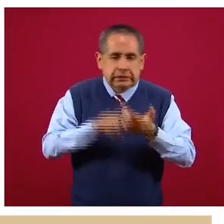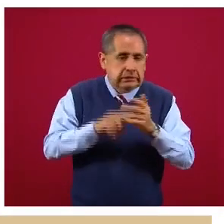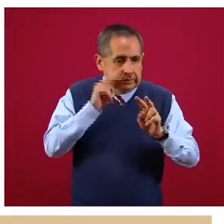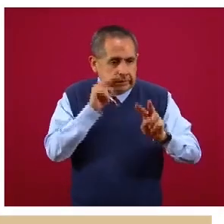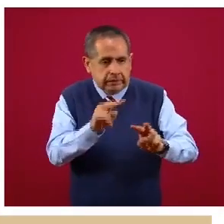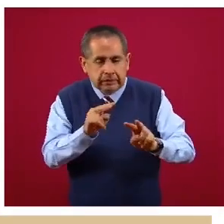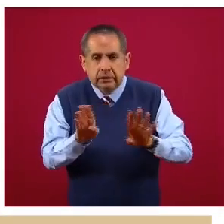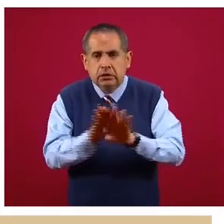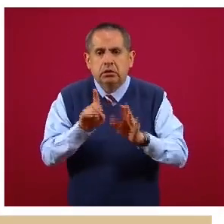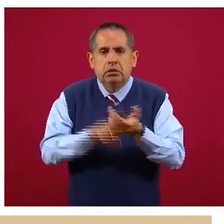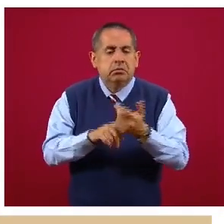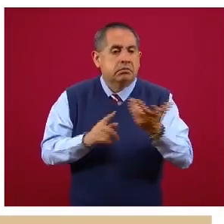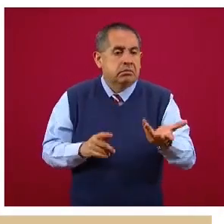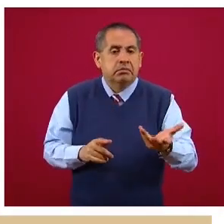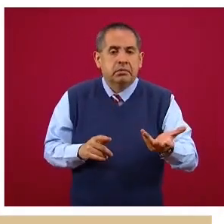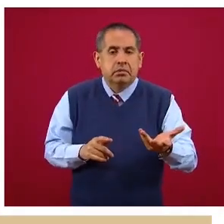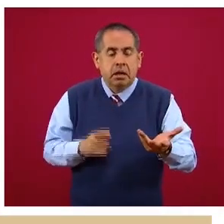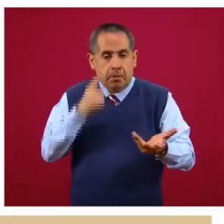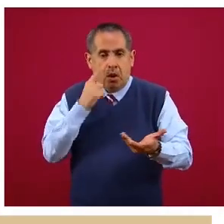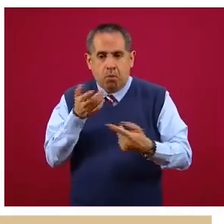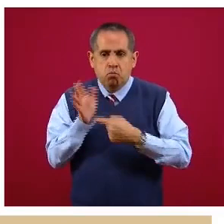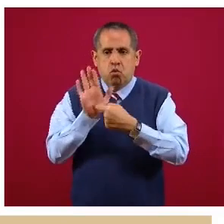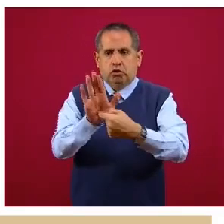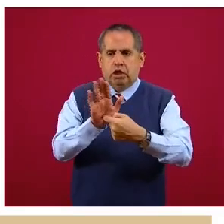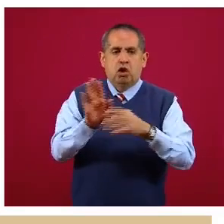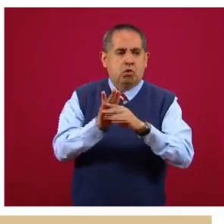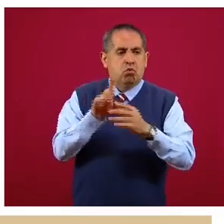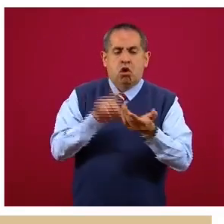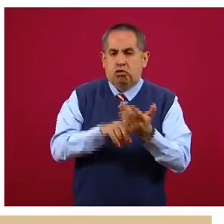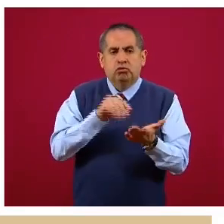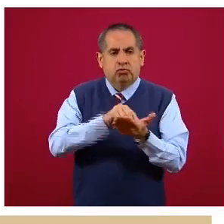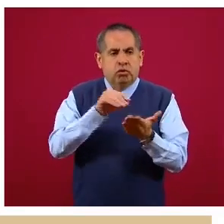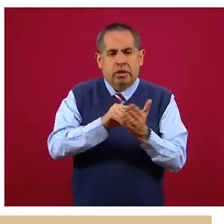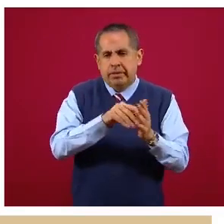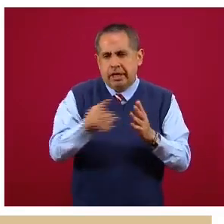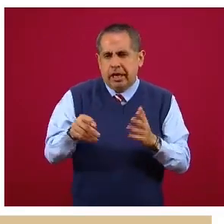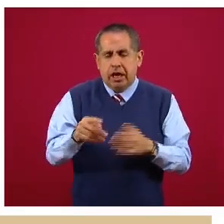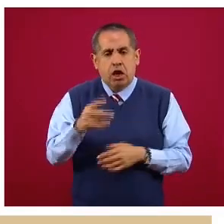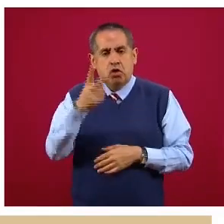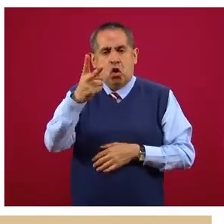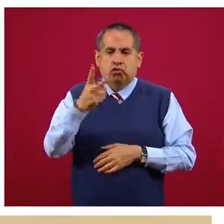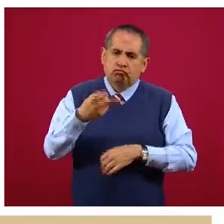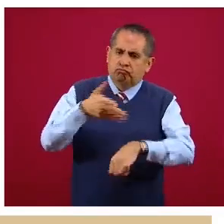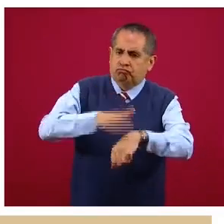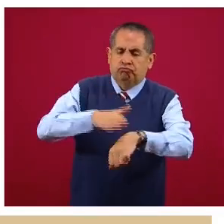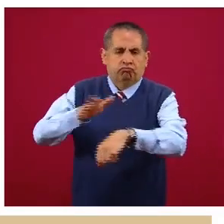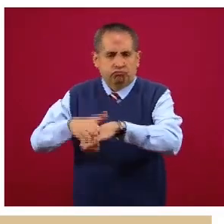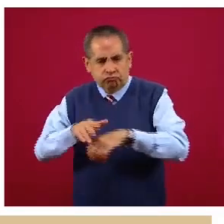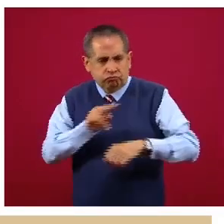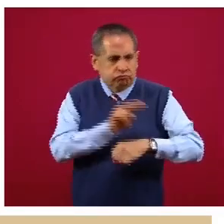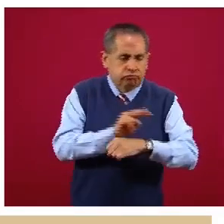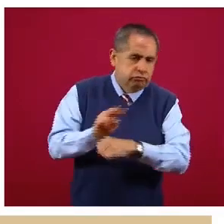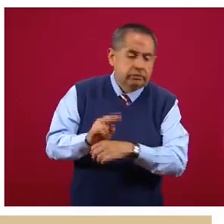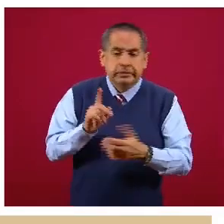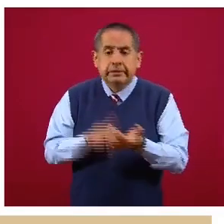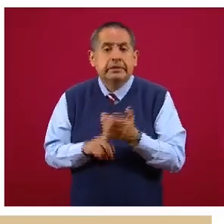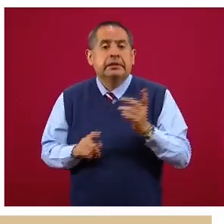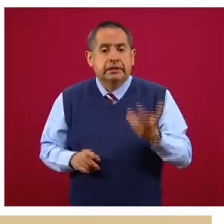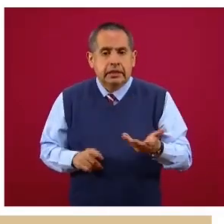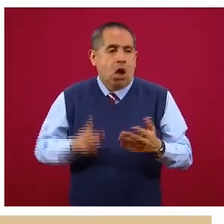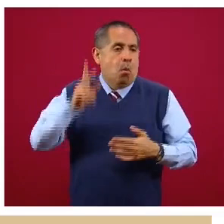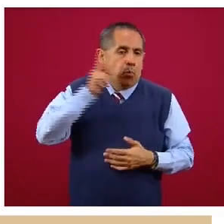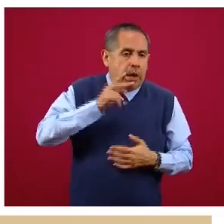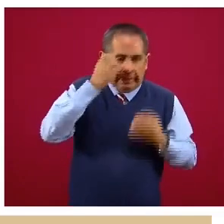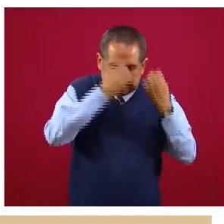por algunos pocos días para mostrar la consistencia de las 2 grandes señales de la vigilancia epidemiológica, la que depende de